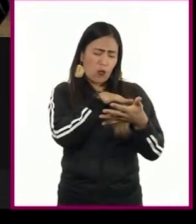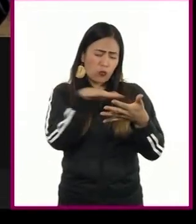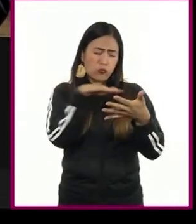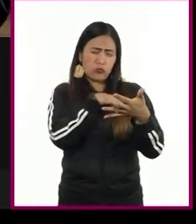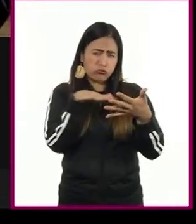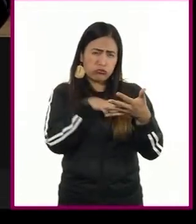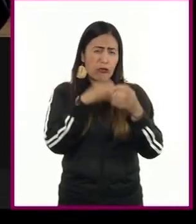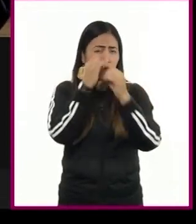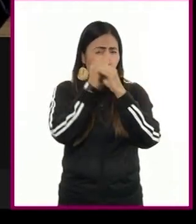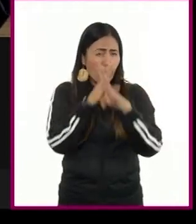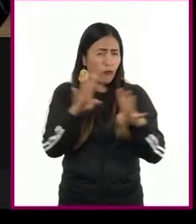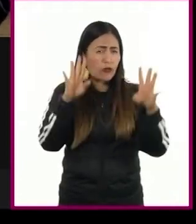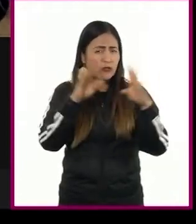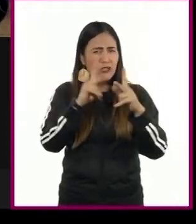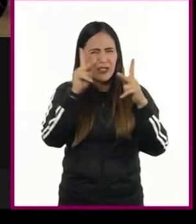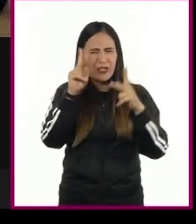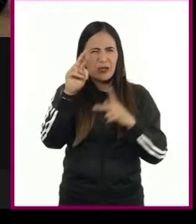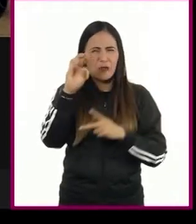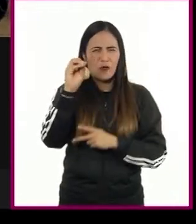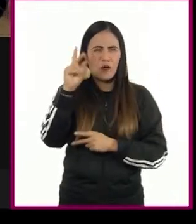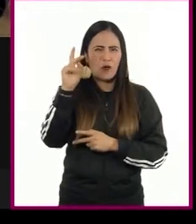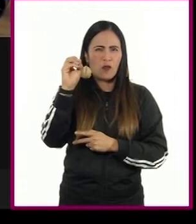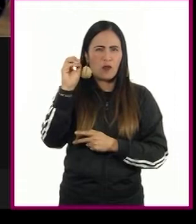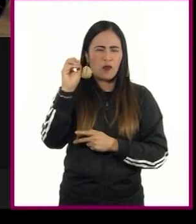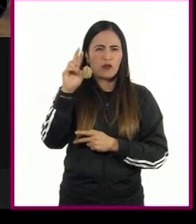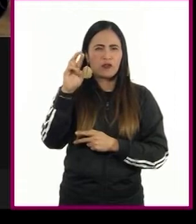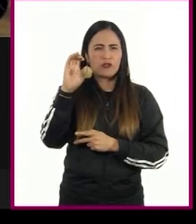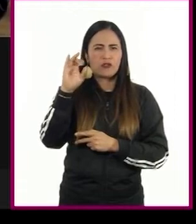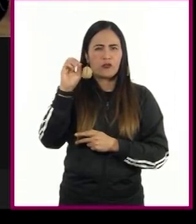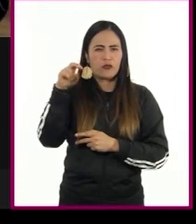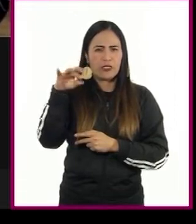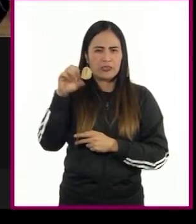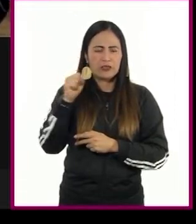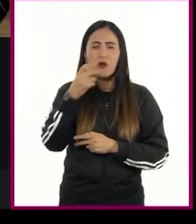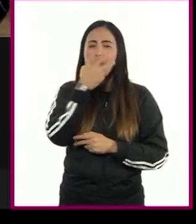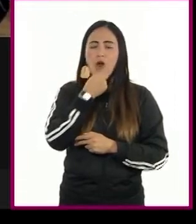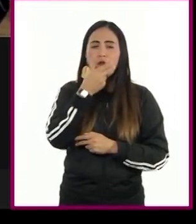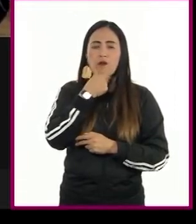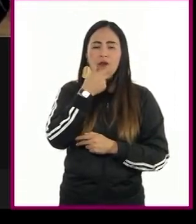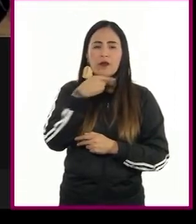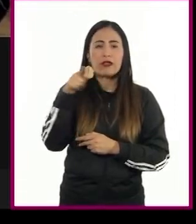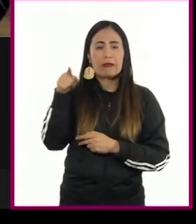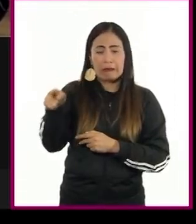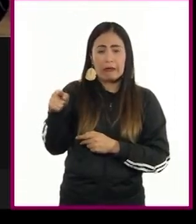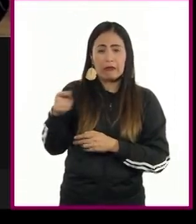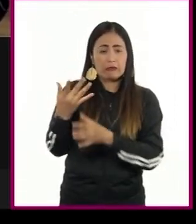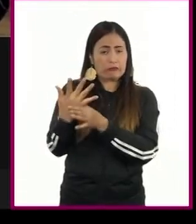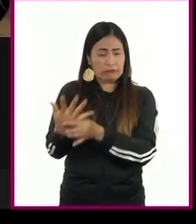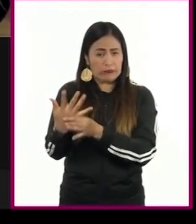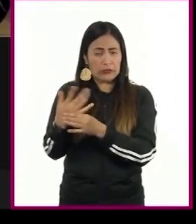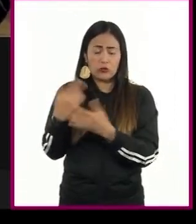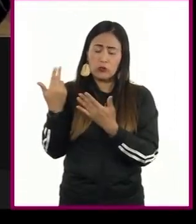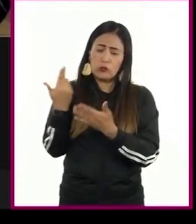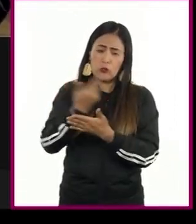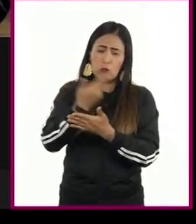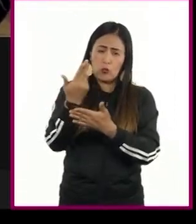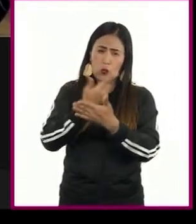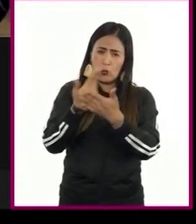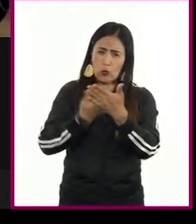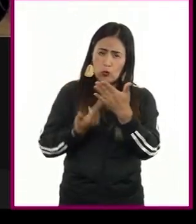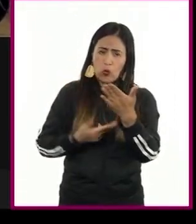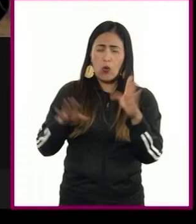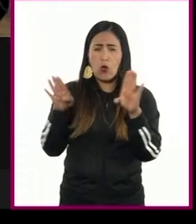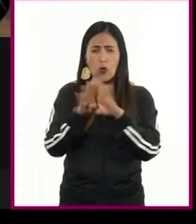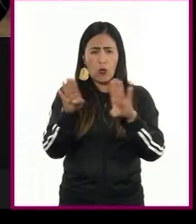proporciones. Aprendí de la mano de Piero della Francesca una manera de pintar considerando el uso de regla